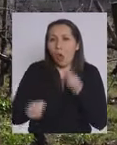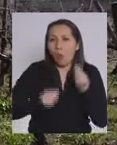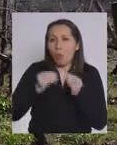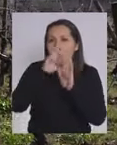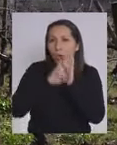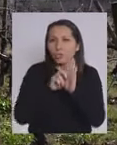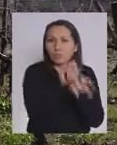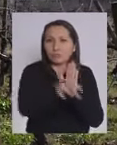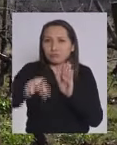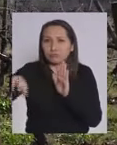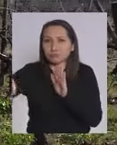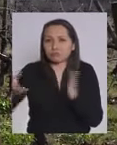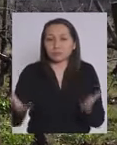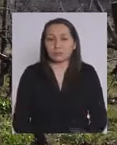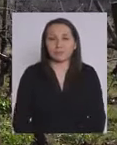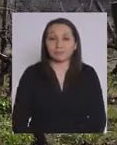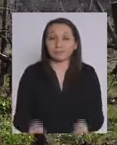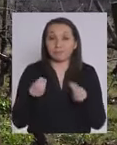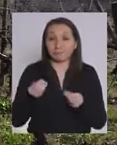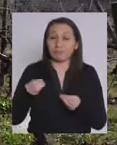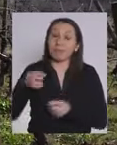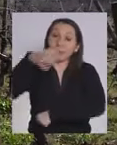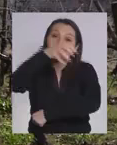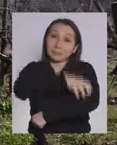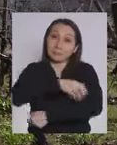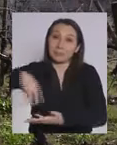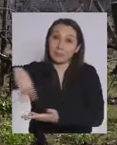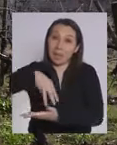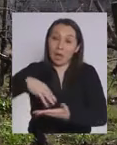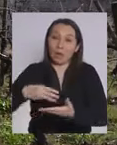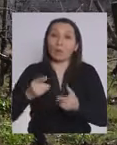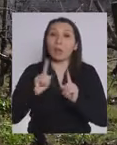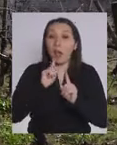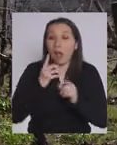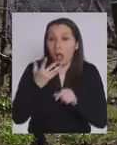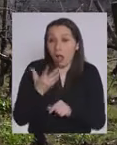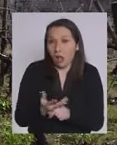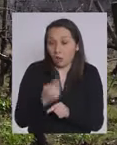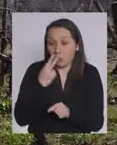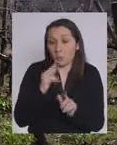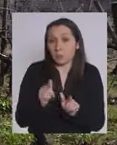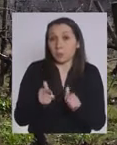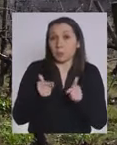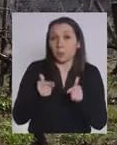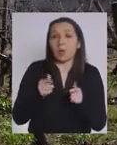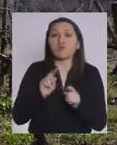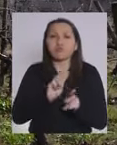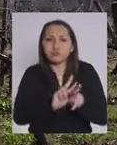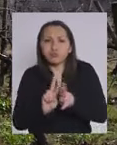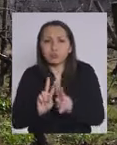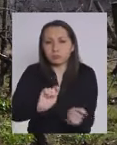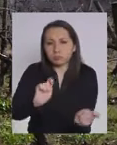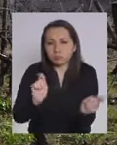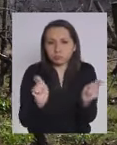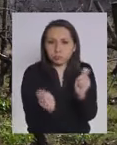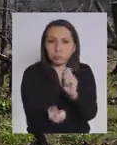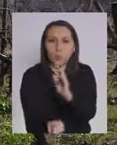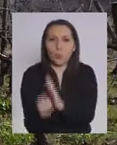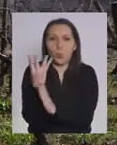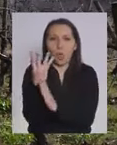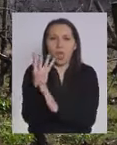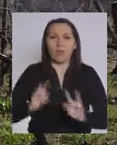muy buenas tardes bueno la región del maule está sufriendo afortunadamente una renovación completa de su